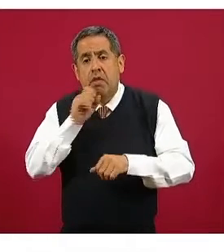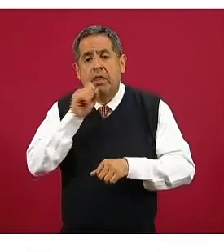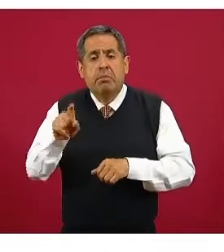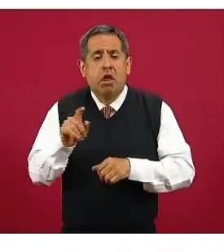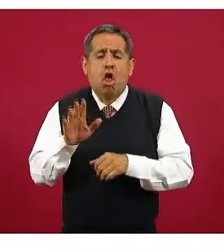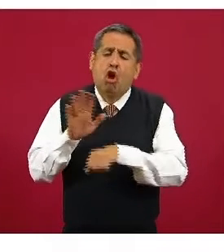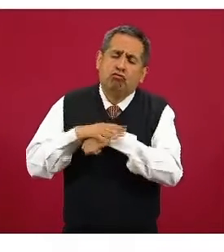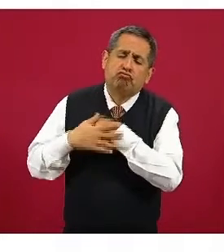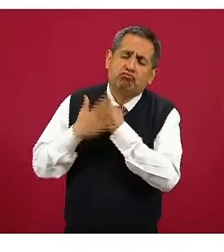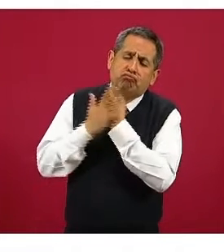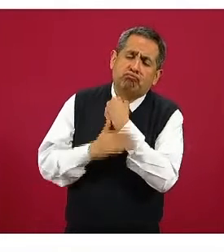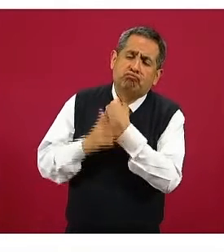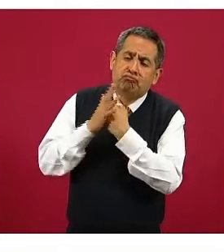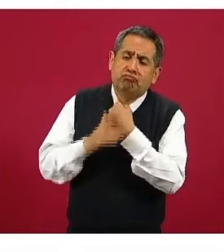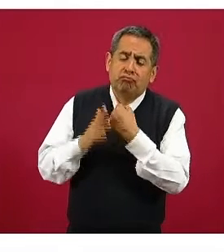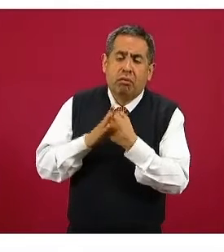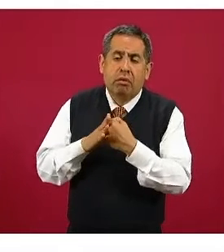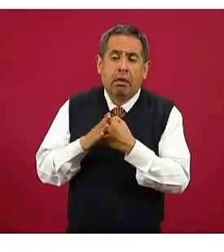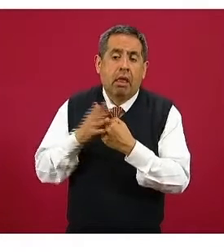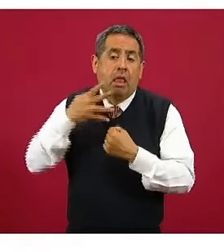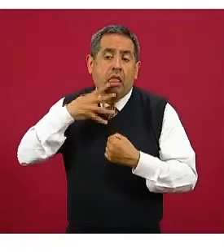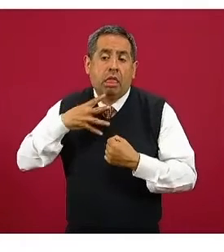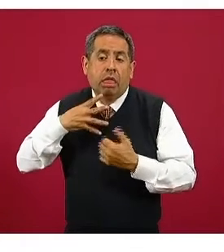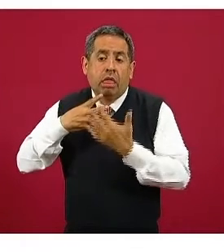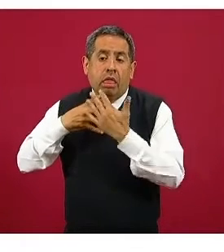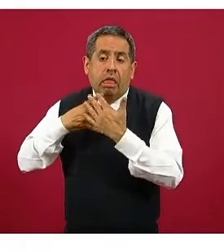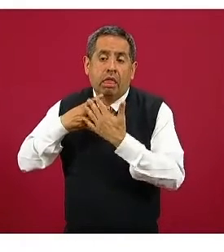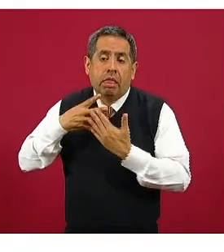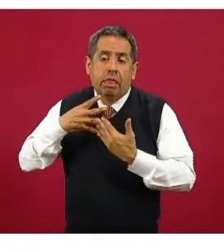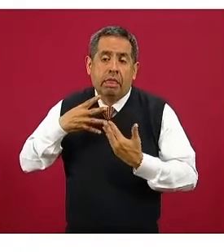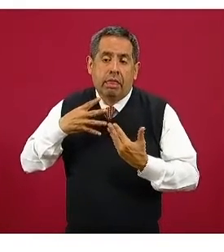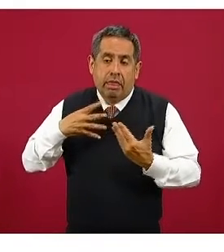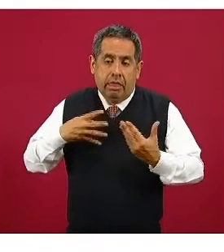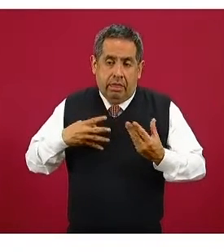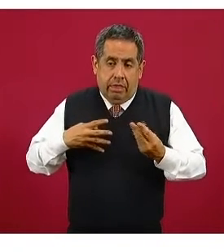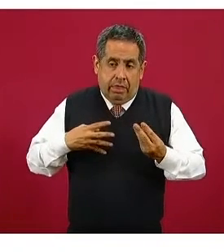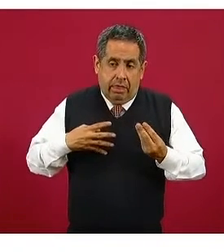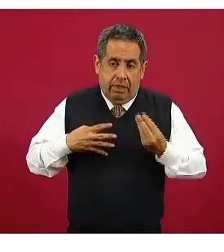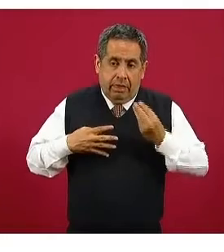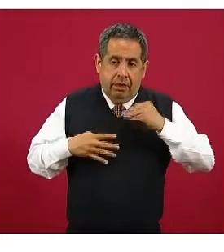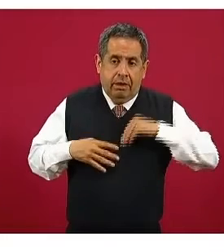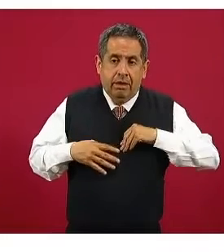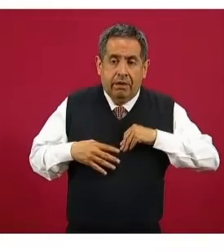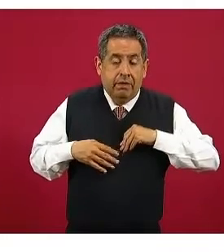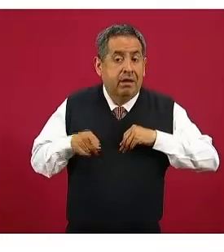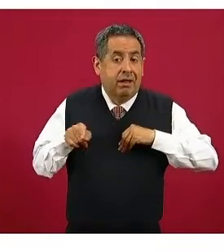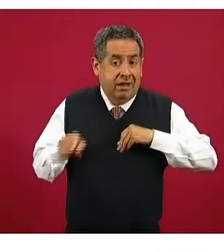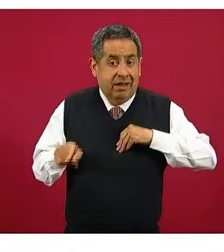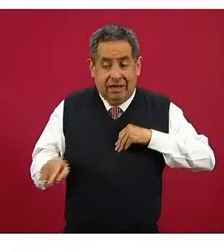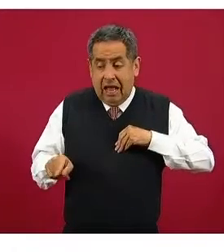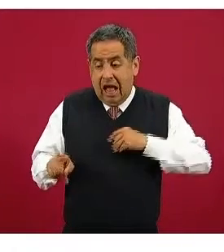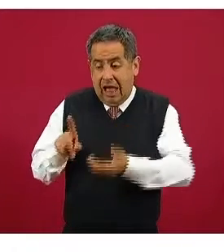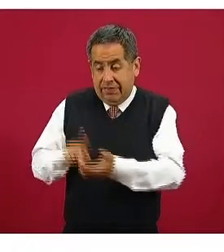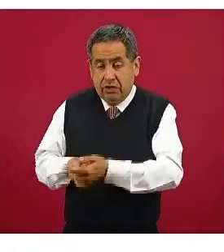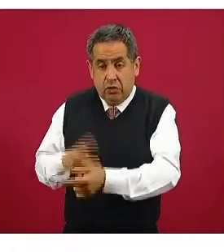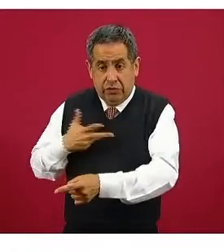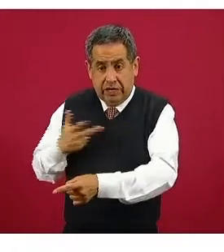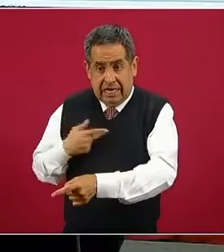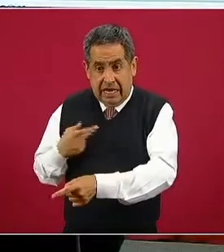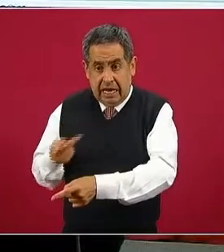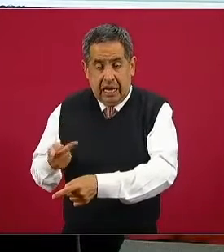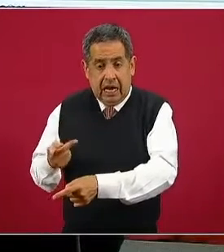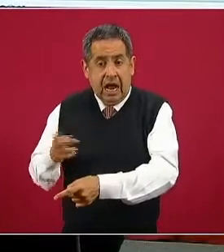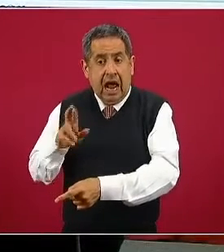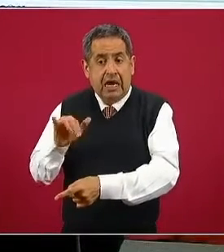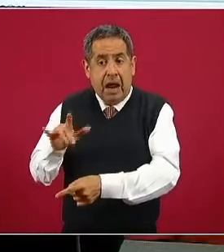en contacto con saliva de un animal infectado con la enfermedad. Tiene que tener la enfermedad